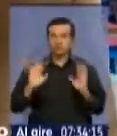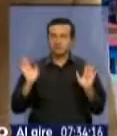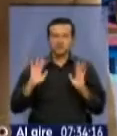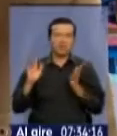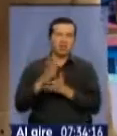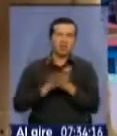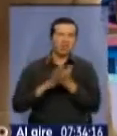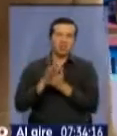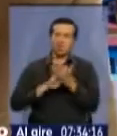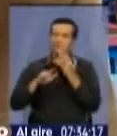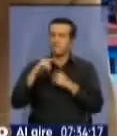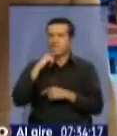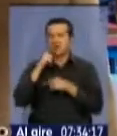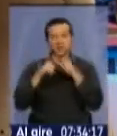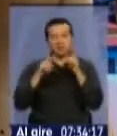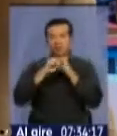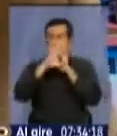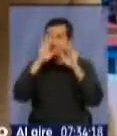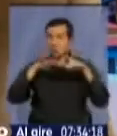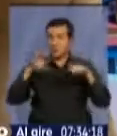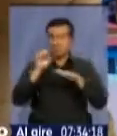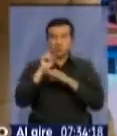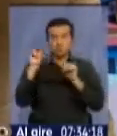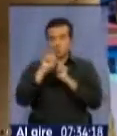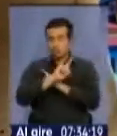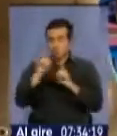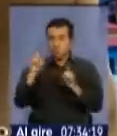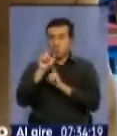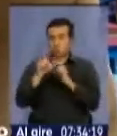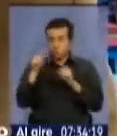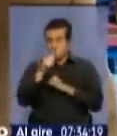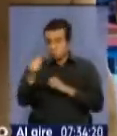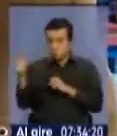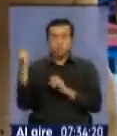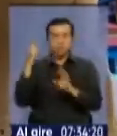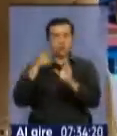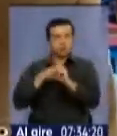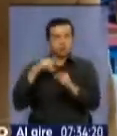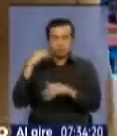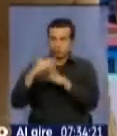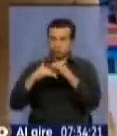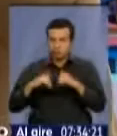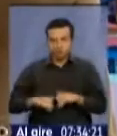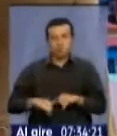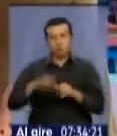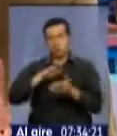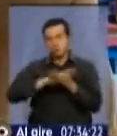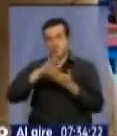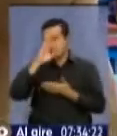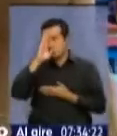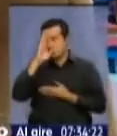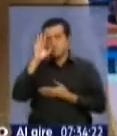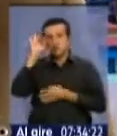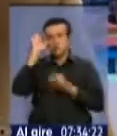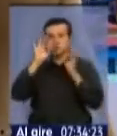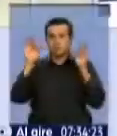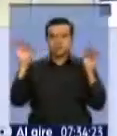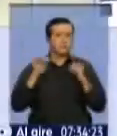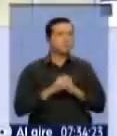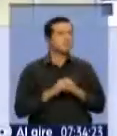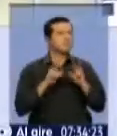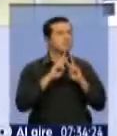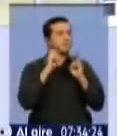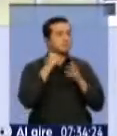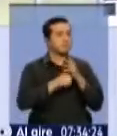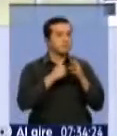con un proceso de que no es claro para el país. Establece... Tiene que haber, la ciudadanía tiene que participar también en esto para dar transparencia y claridad a las elecciones. Como uno de los temas de